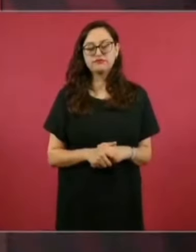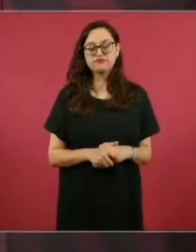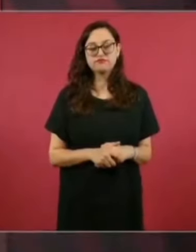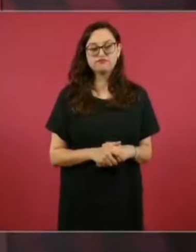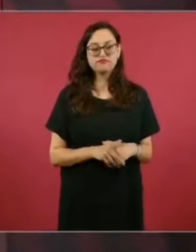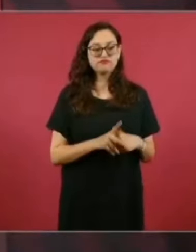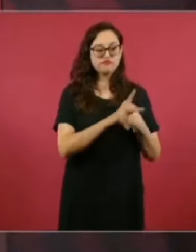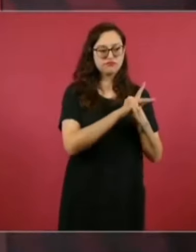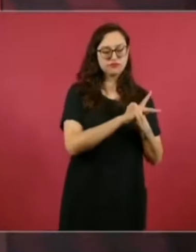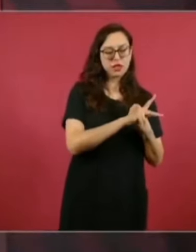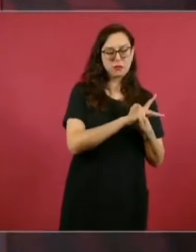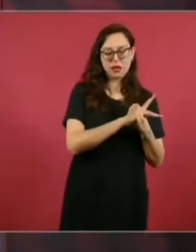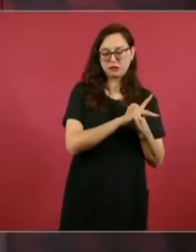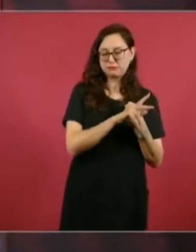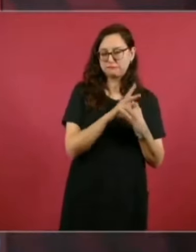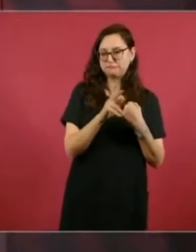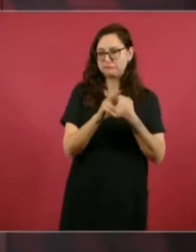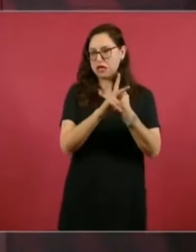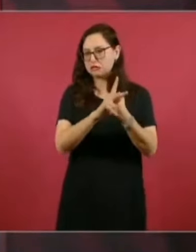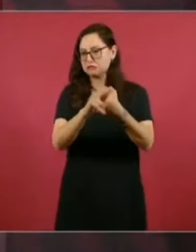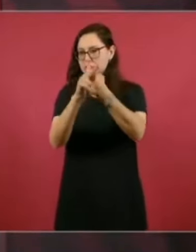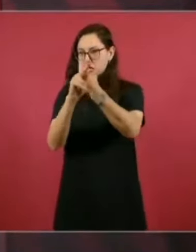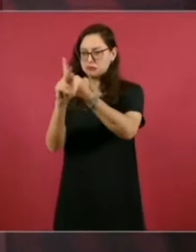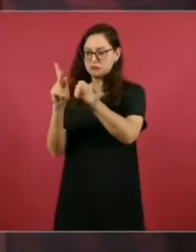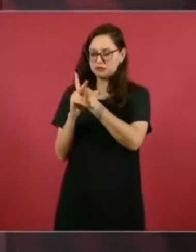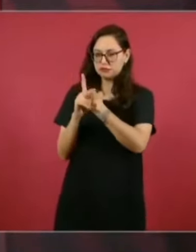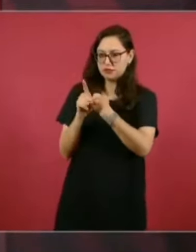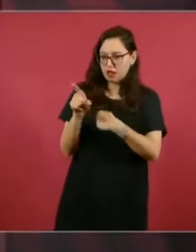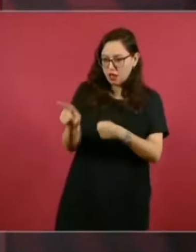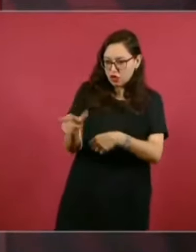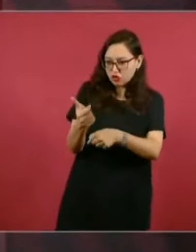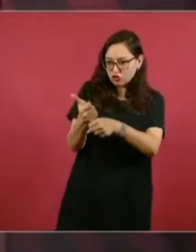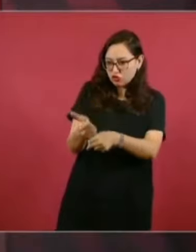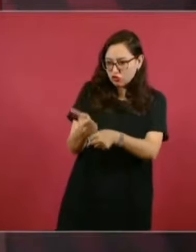el infortunio de otros pueblos,